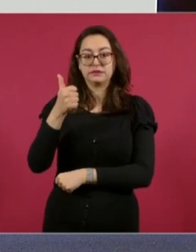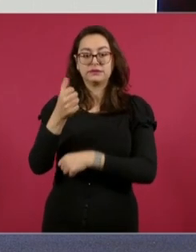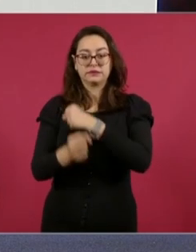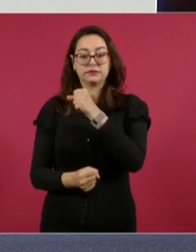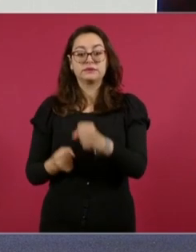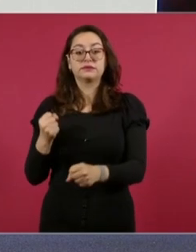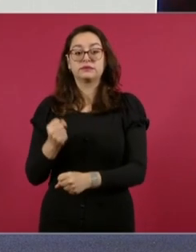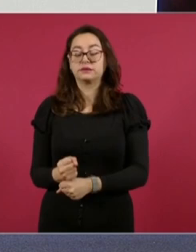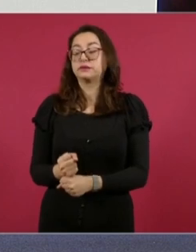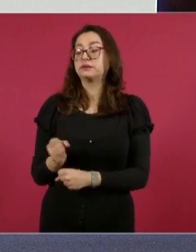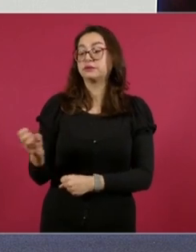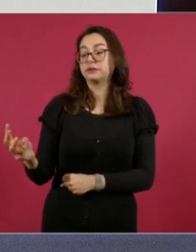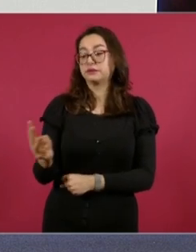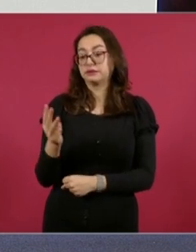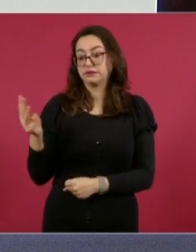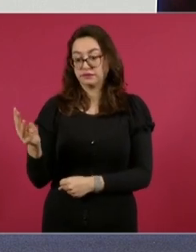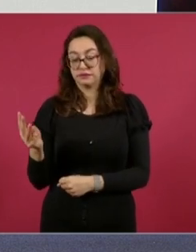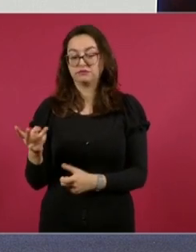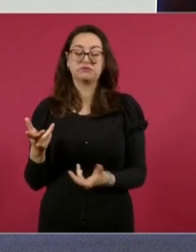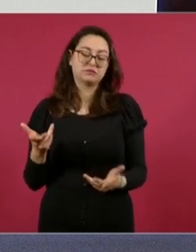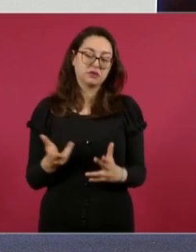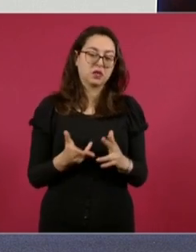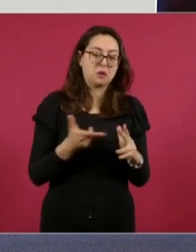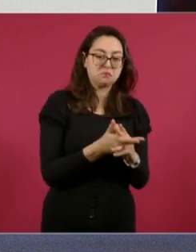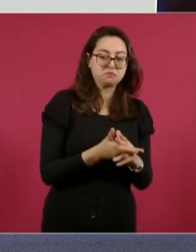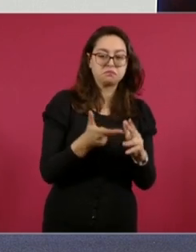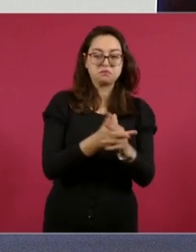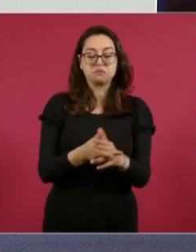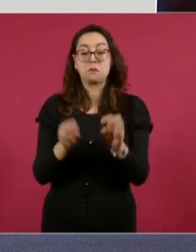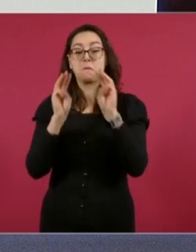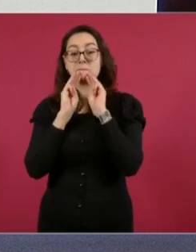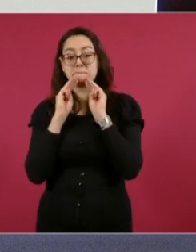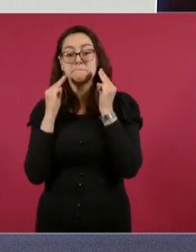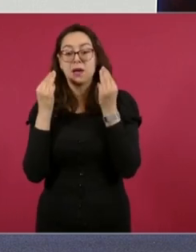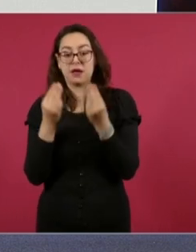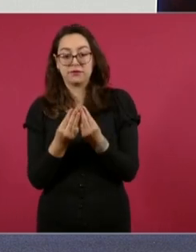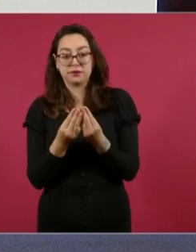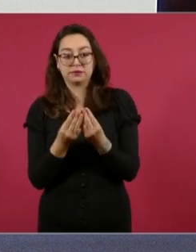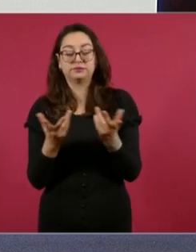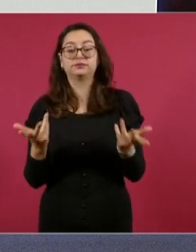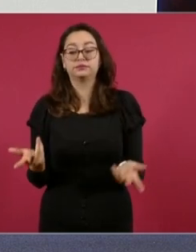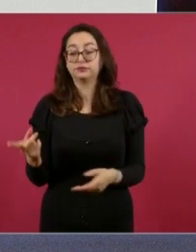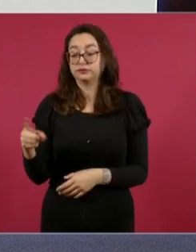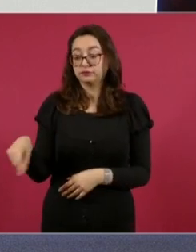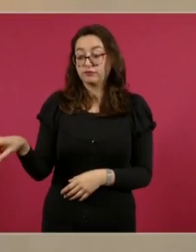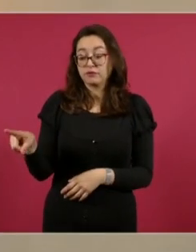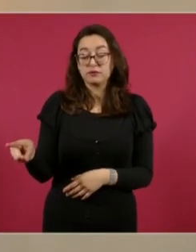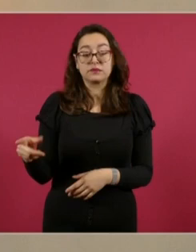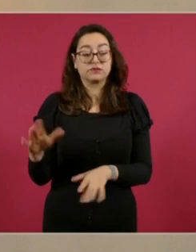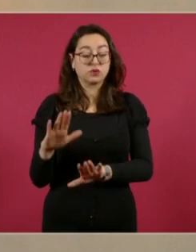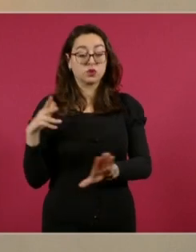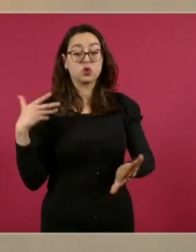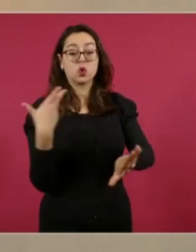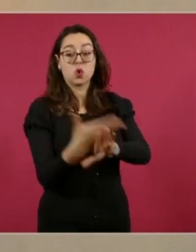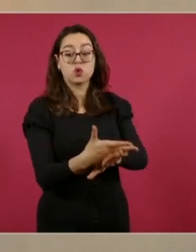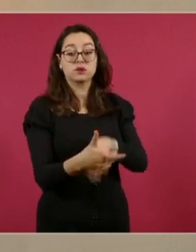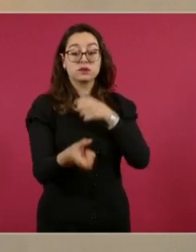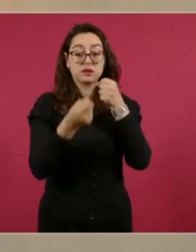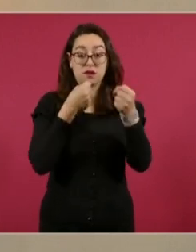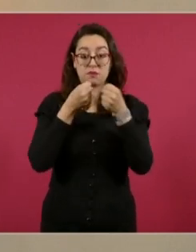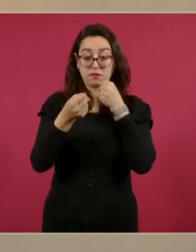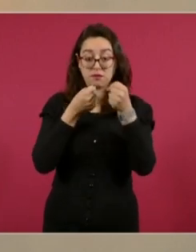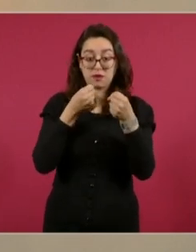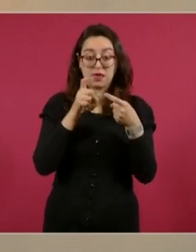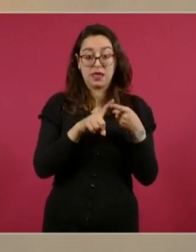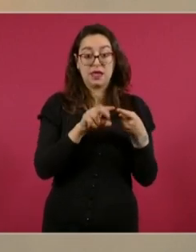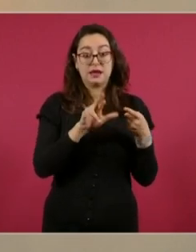homicidio calificado en grado de tentativa y asociación delictuosa cometidos en contra de los comunicadores Reinaldo N., lo